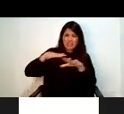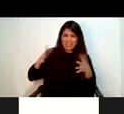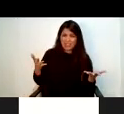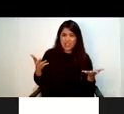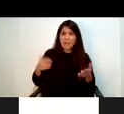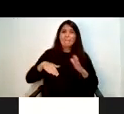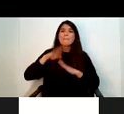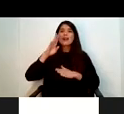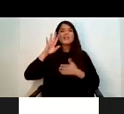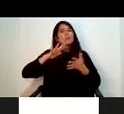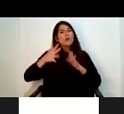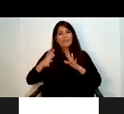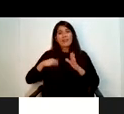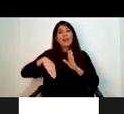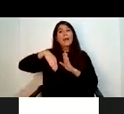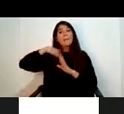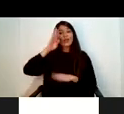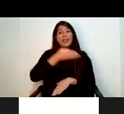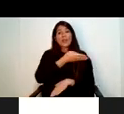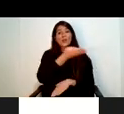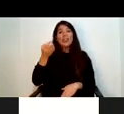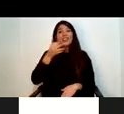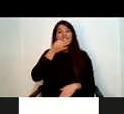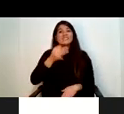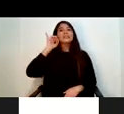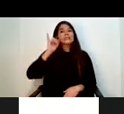probable es que la mayoría de ustedes me diga que sí.